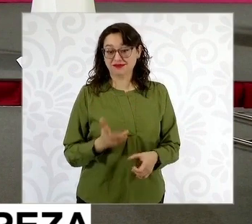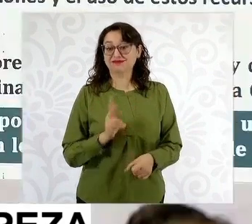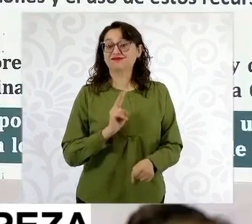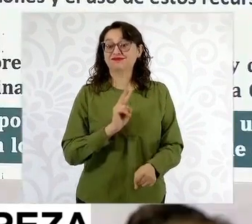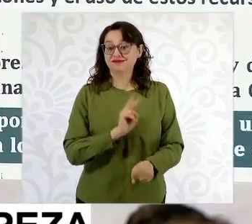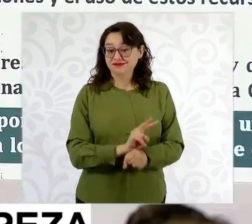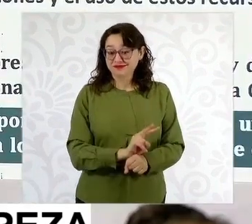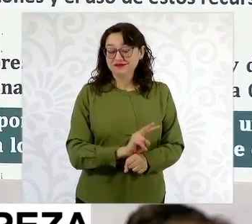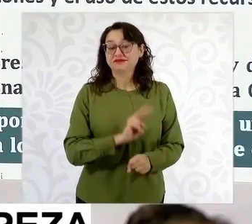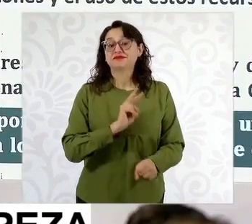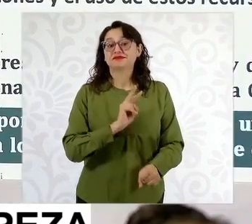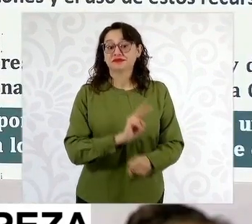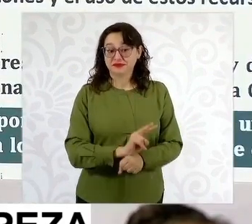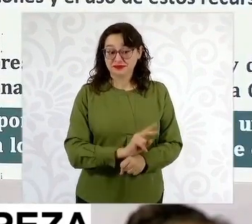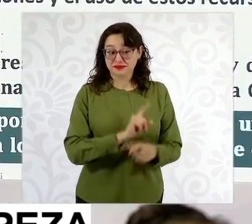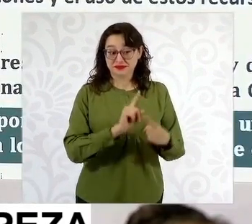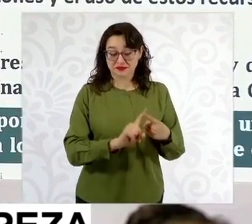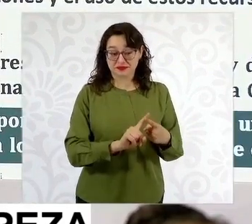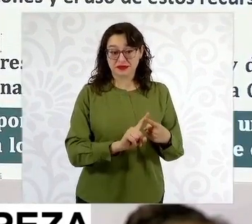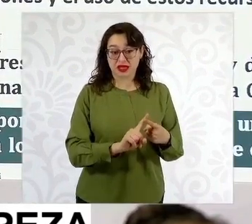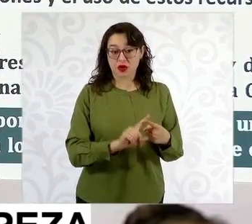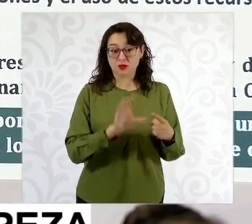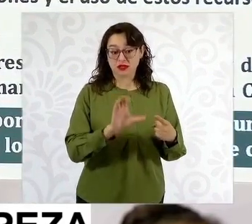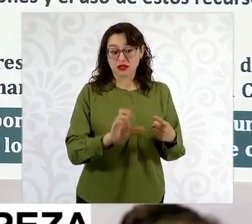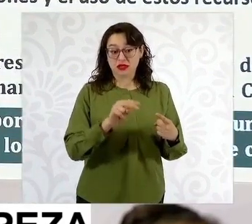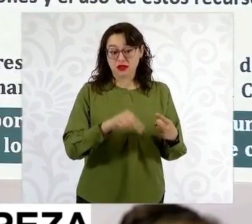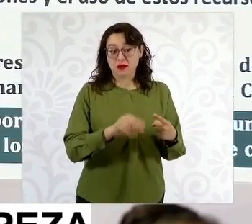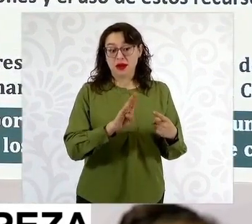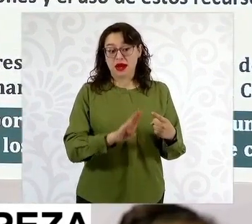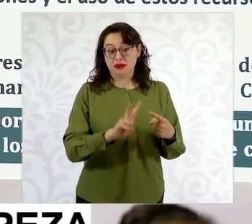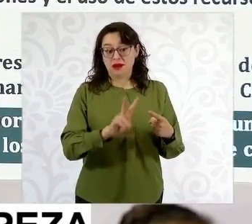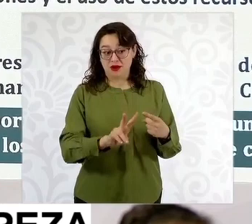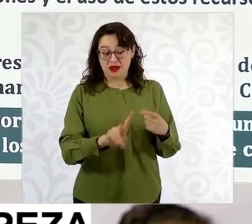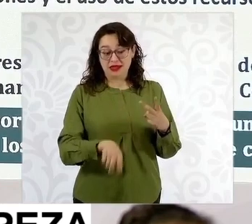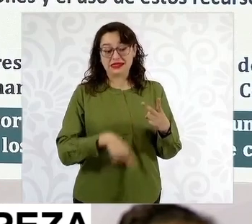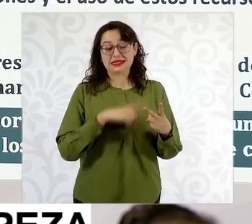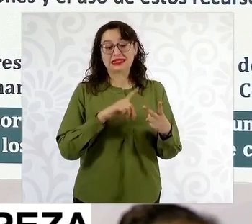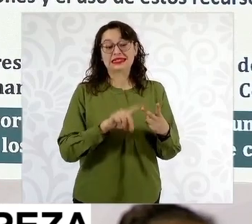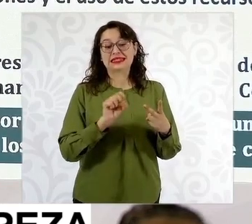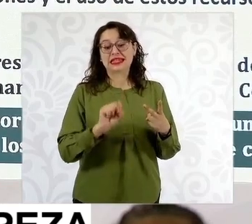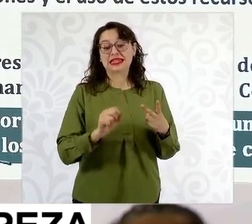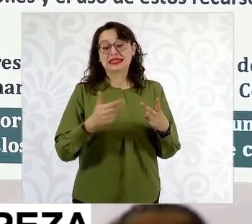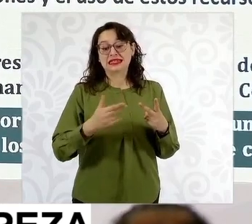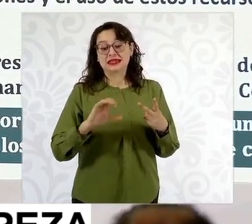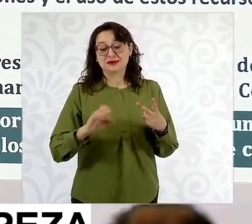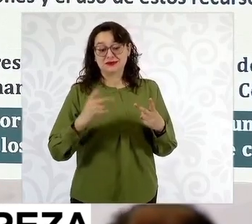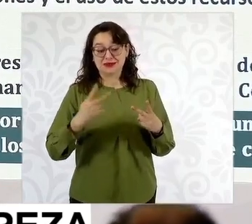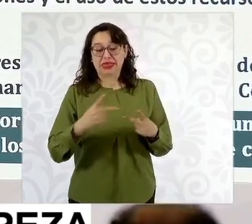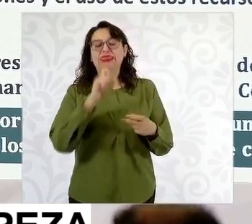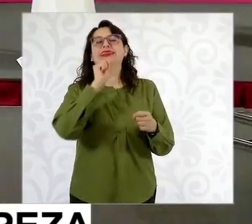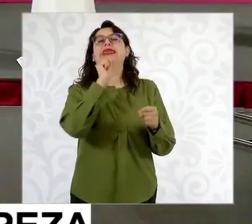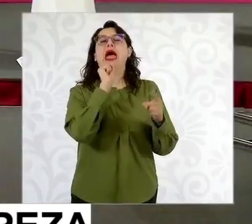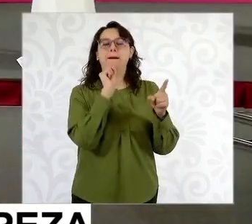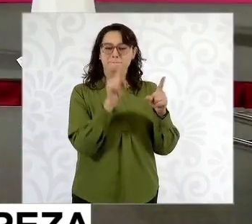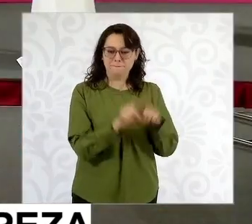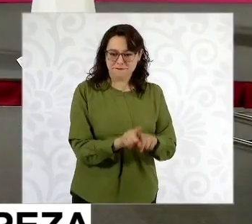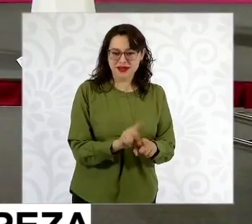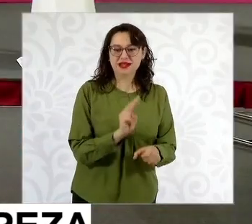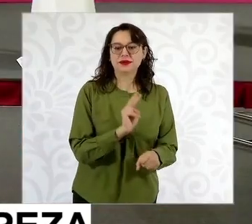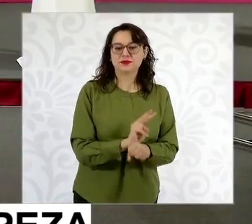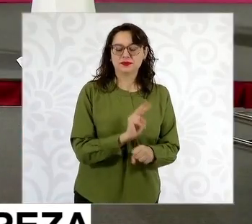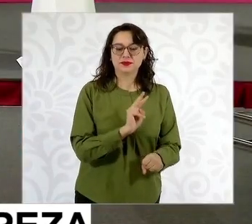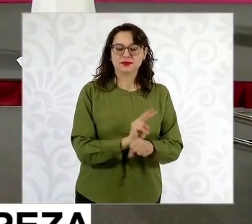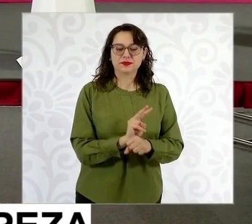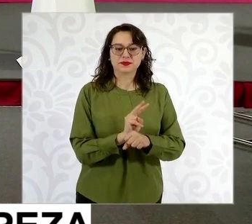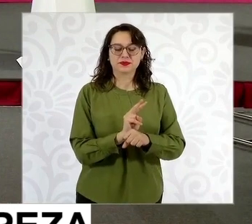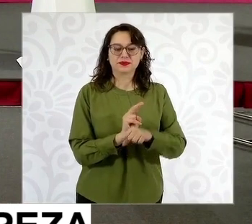Valores y de Hacienda en general hacia el Infonavit. Eso es lo que queremos. Bueno, pero acusan